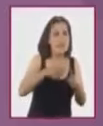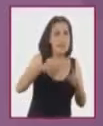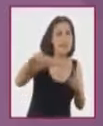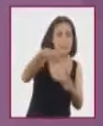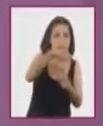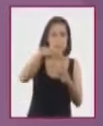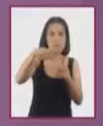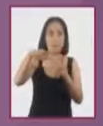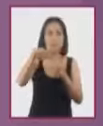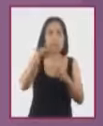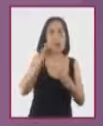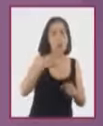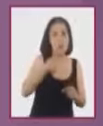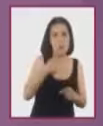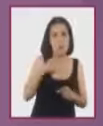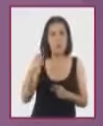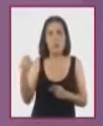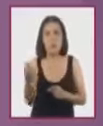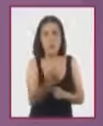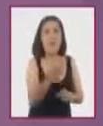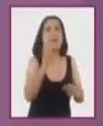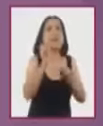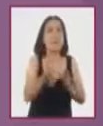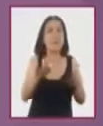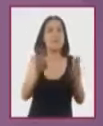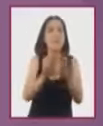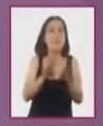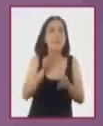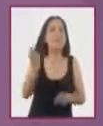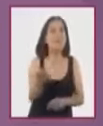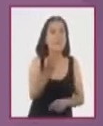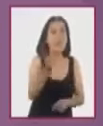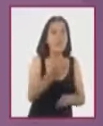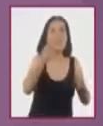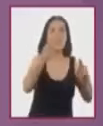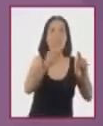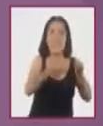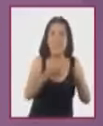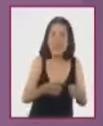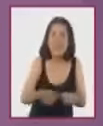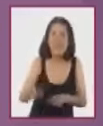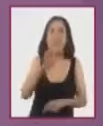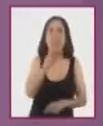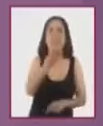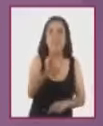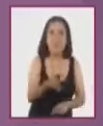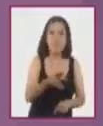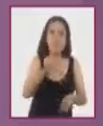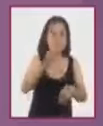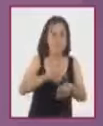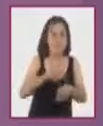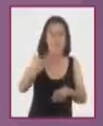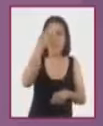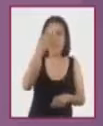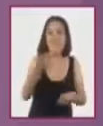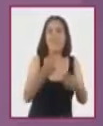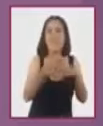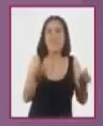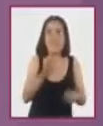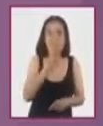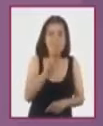respecto de quién? Esa es una pregunta que ha tenido diferentes respuestas en diferentes momentos. Si